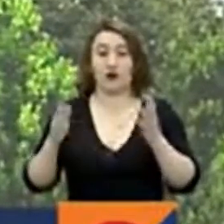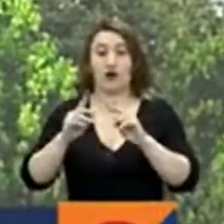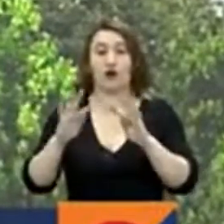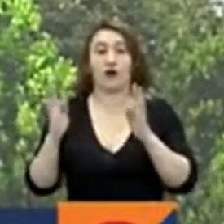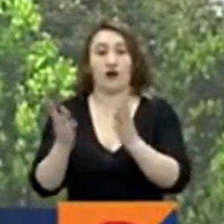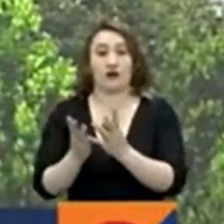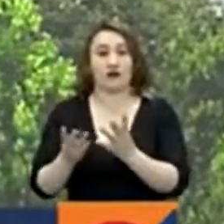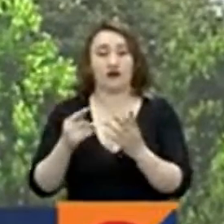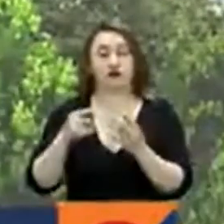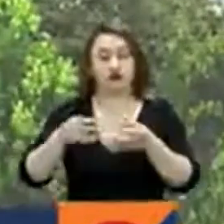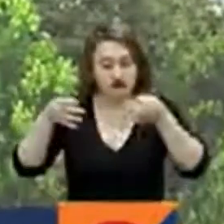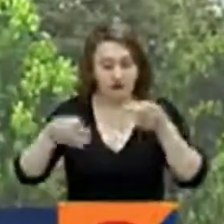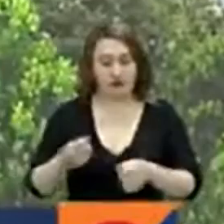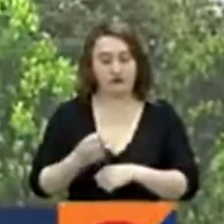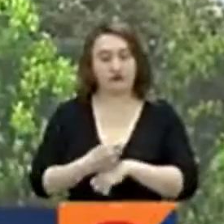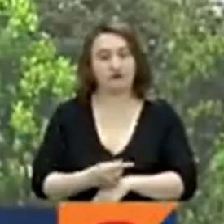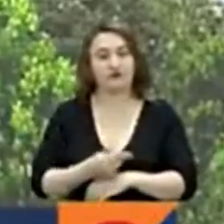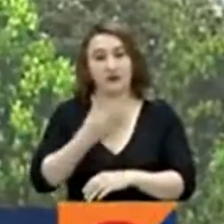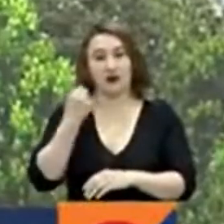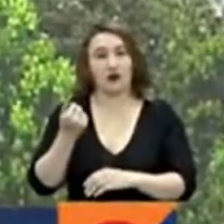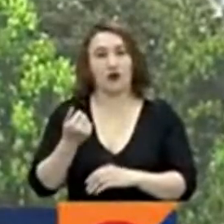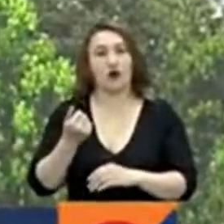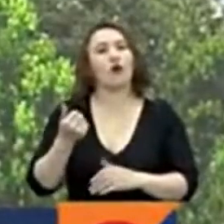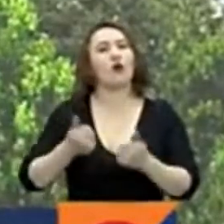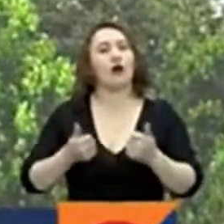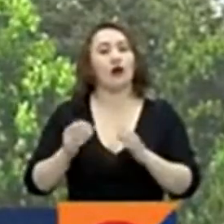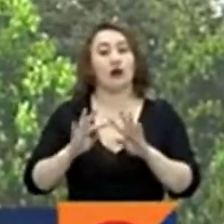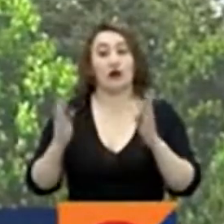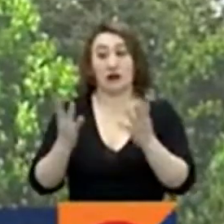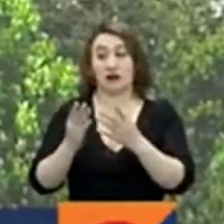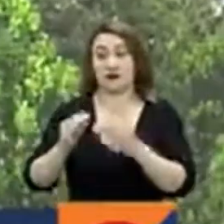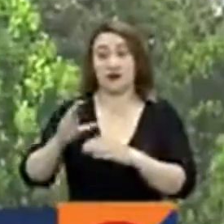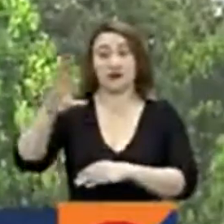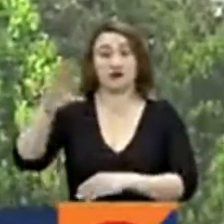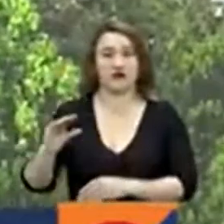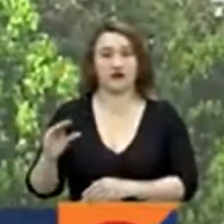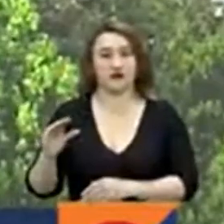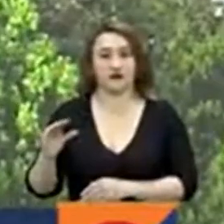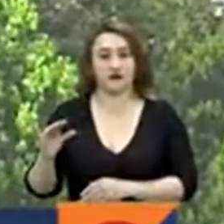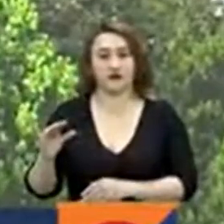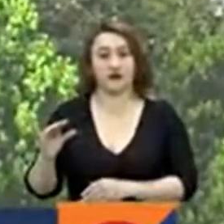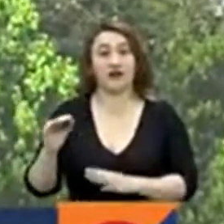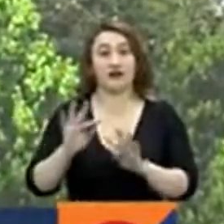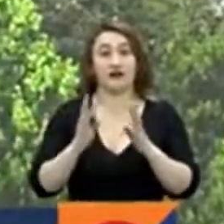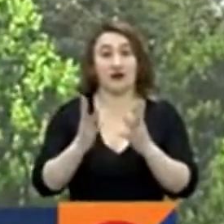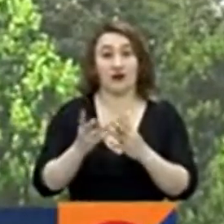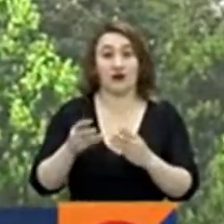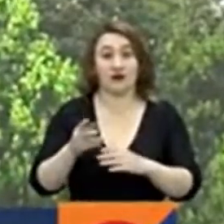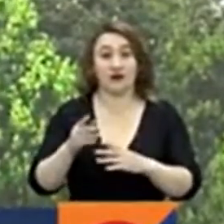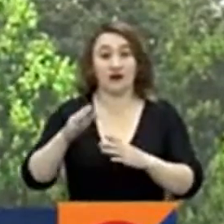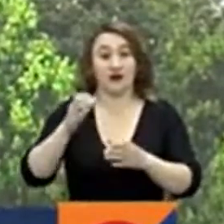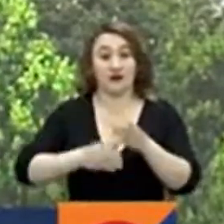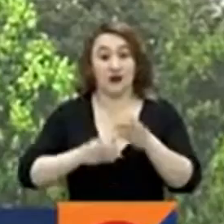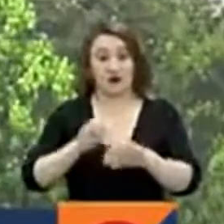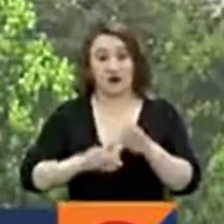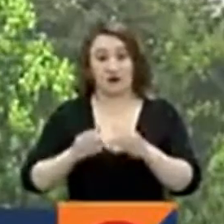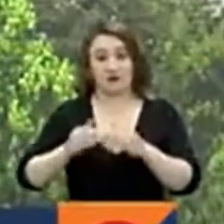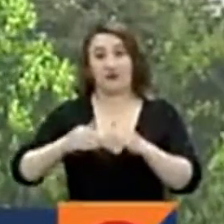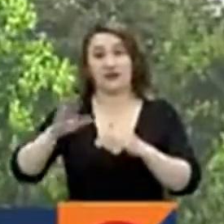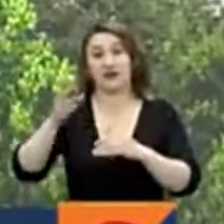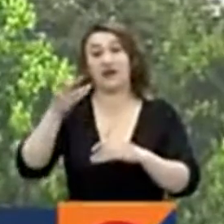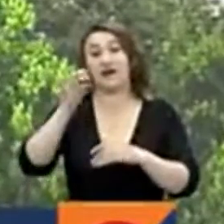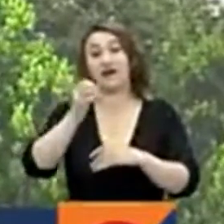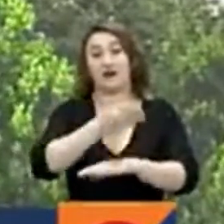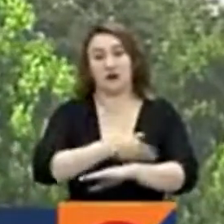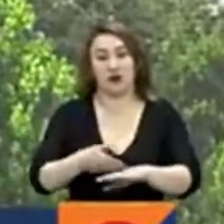República, especialmente a través de la reducción del salario de los congresistas, es decir, de senadores y representantes a la Cámara, que supera los 30 millones